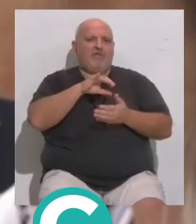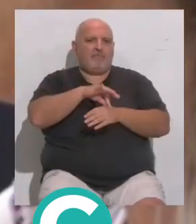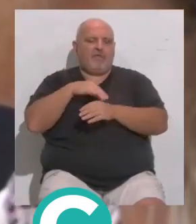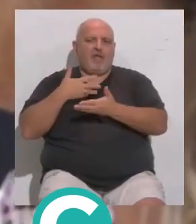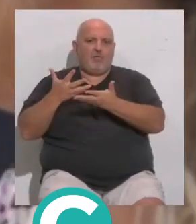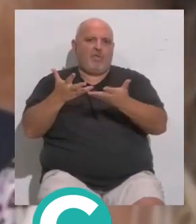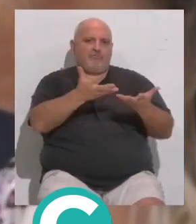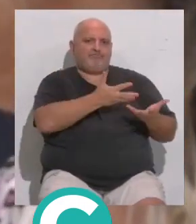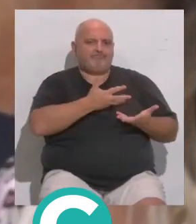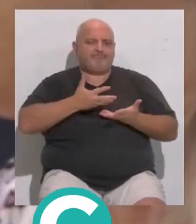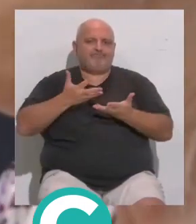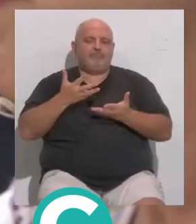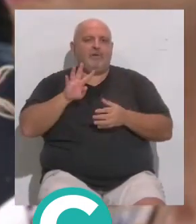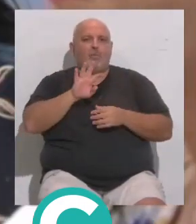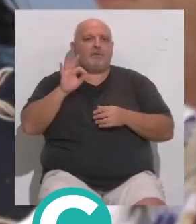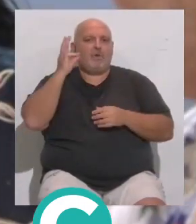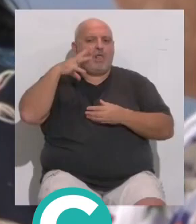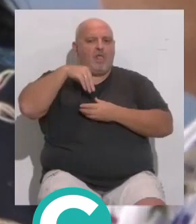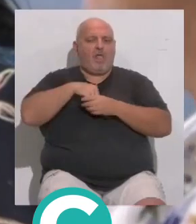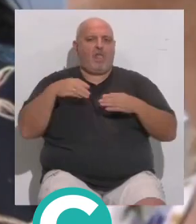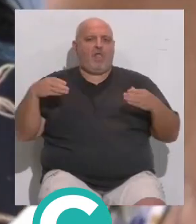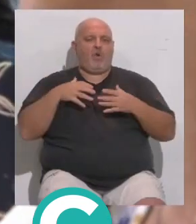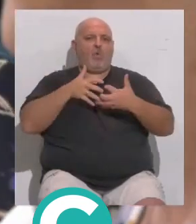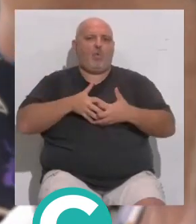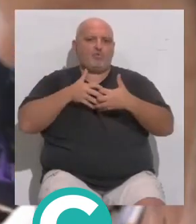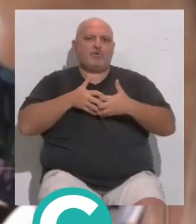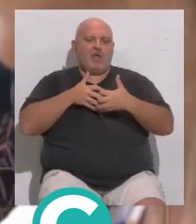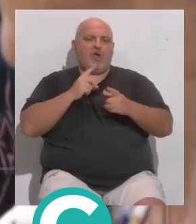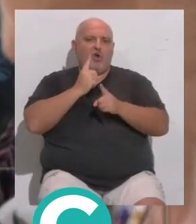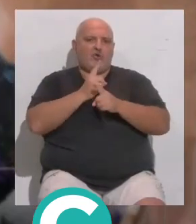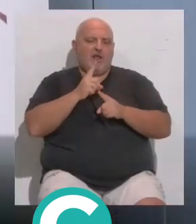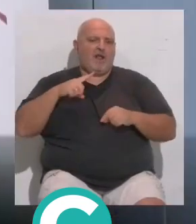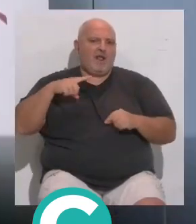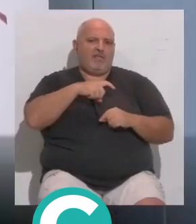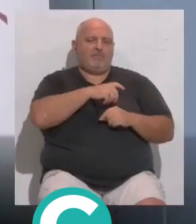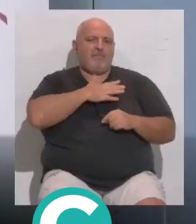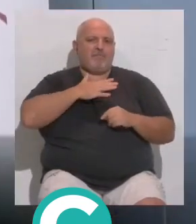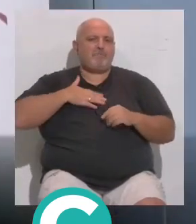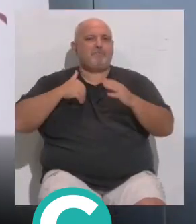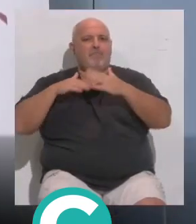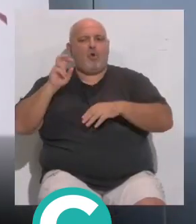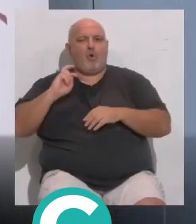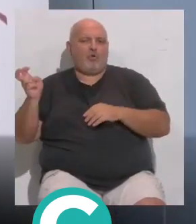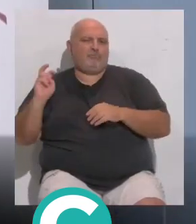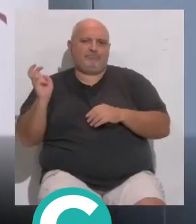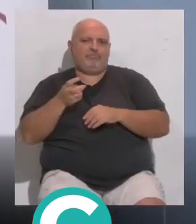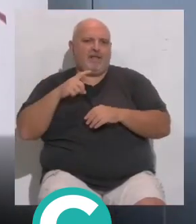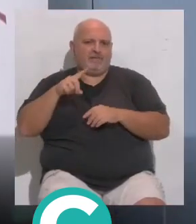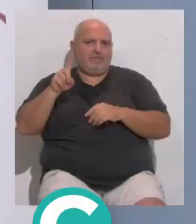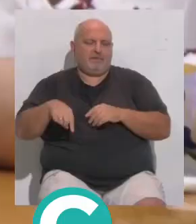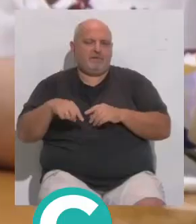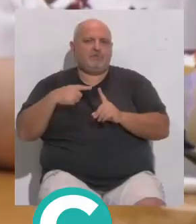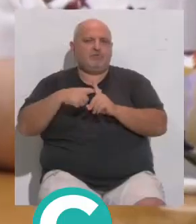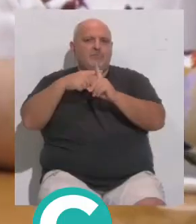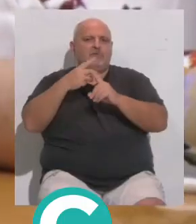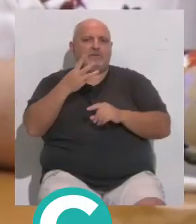enfermedad. Cuenta con unas 40 mujeres que actualmente luchan contra el cáncer, sobre todo de mama, pero también otras variantes, y suma